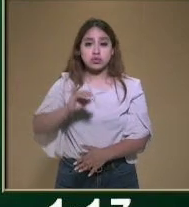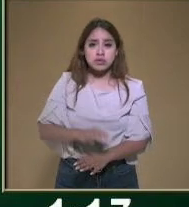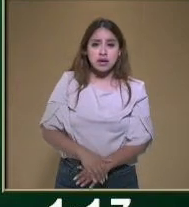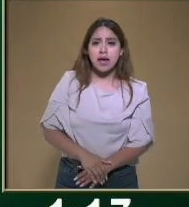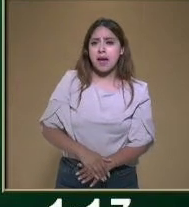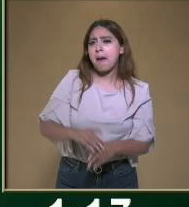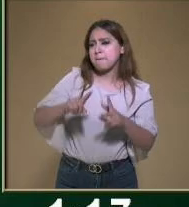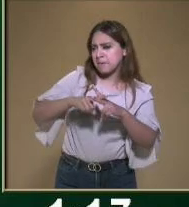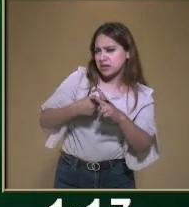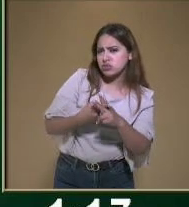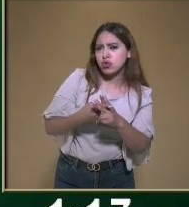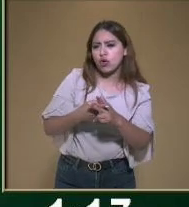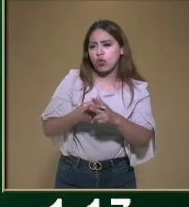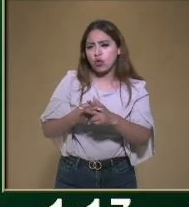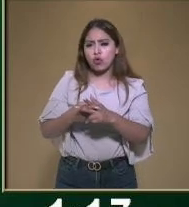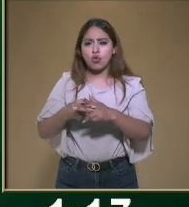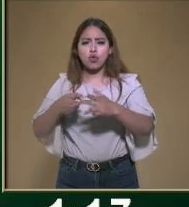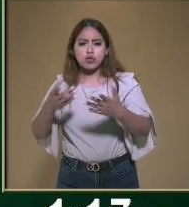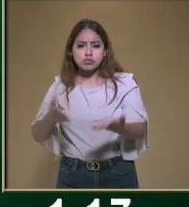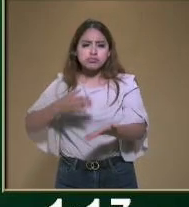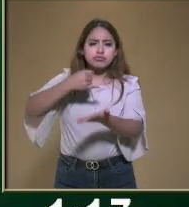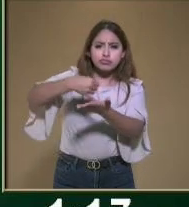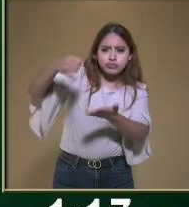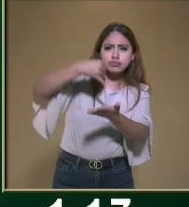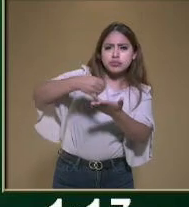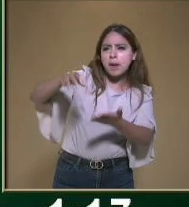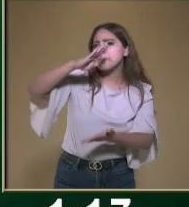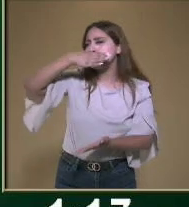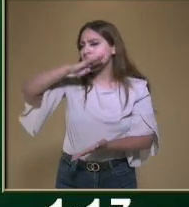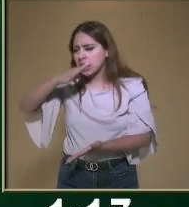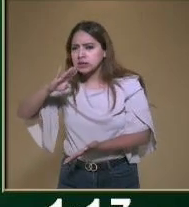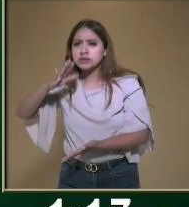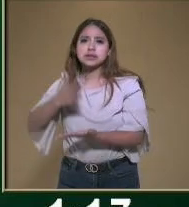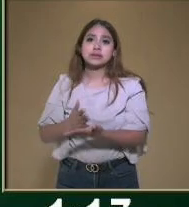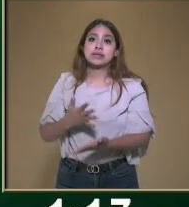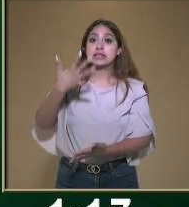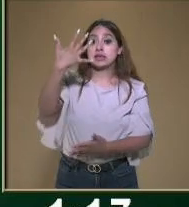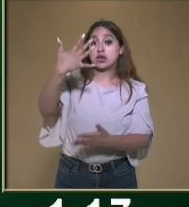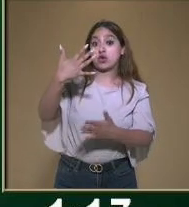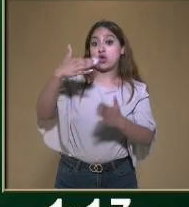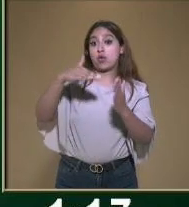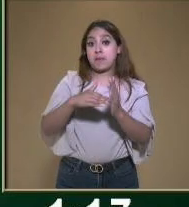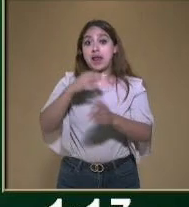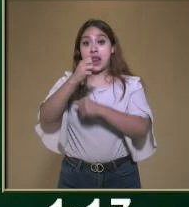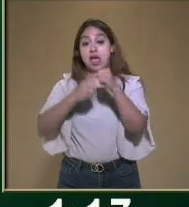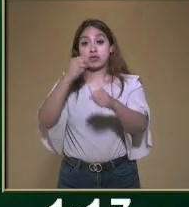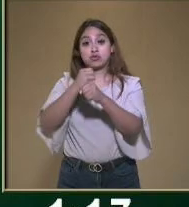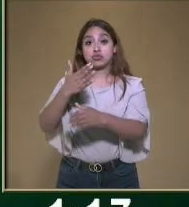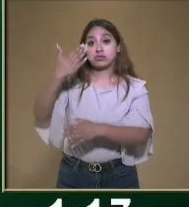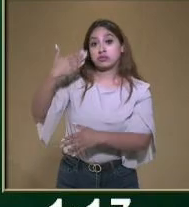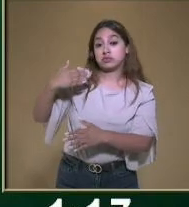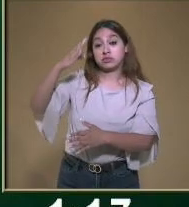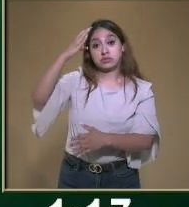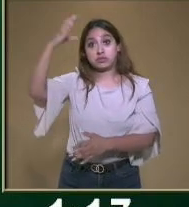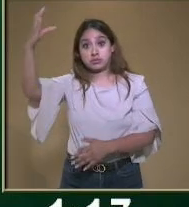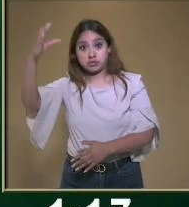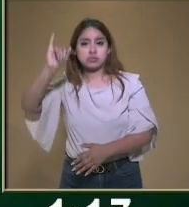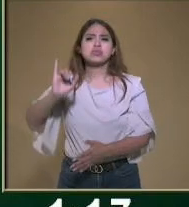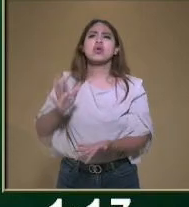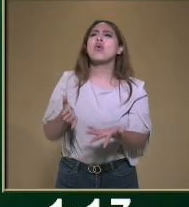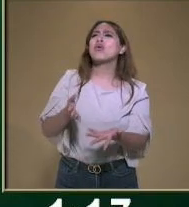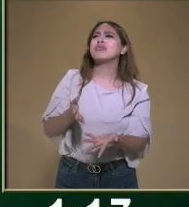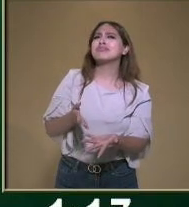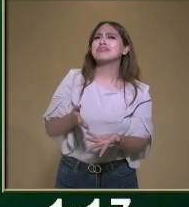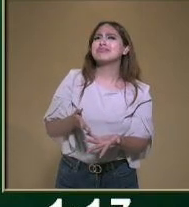la domesticación del maíz. Eso sucedió hace 5,000 años antes de Cristo. Maestra, ¿pero cuál será el origen del